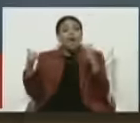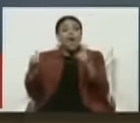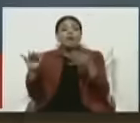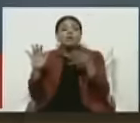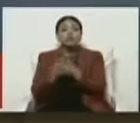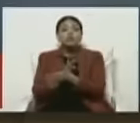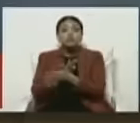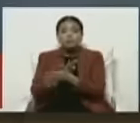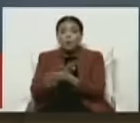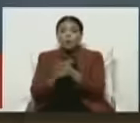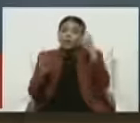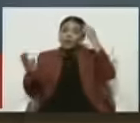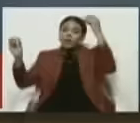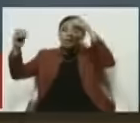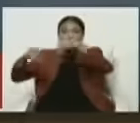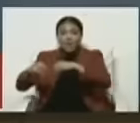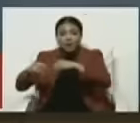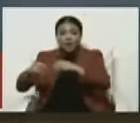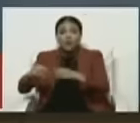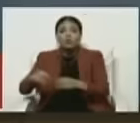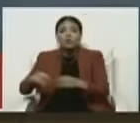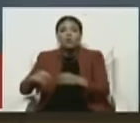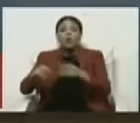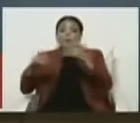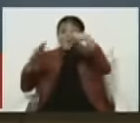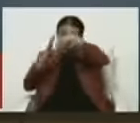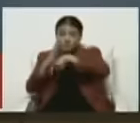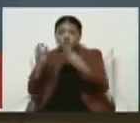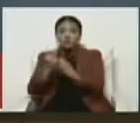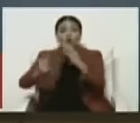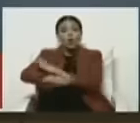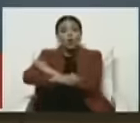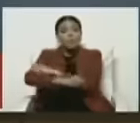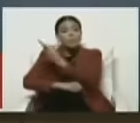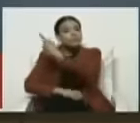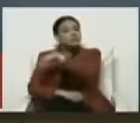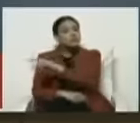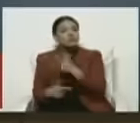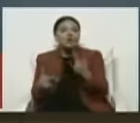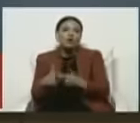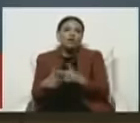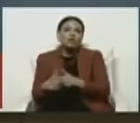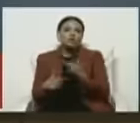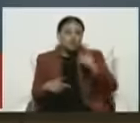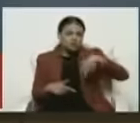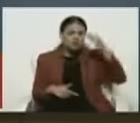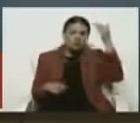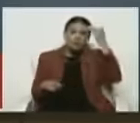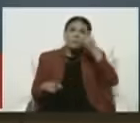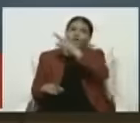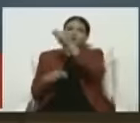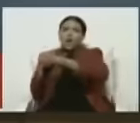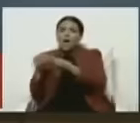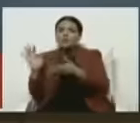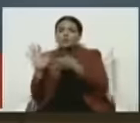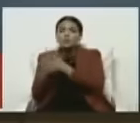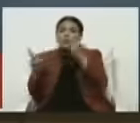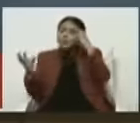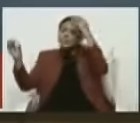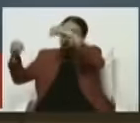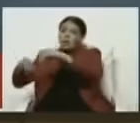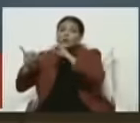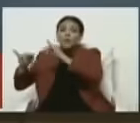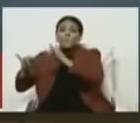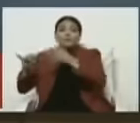la ultraderecha colombiana. De hecho, ha tenido que ver con situaciones delictivas criminales ocurridas